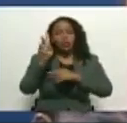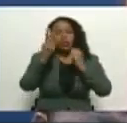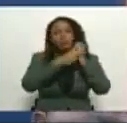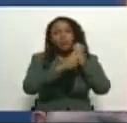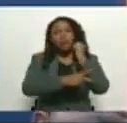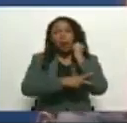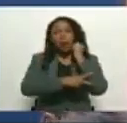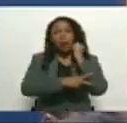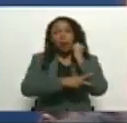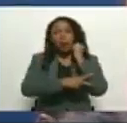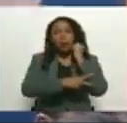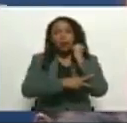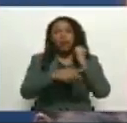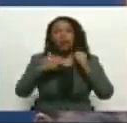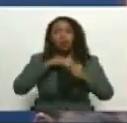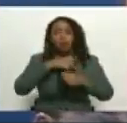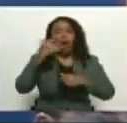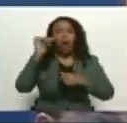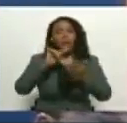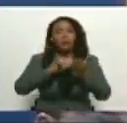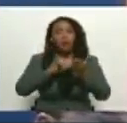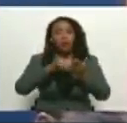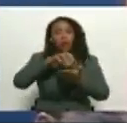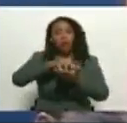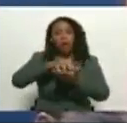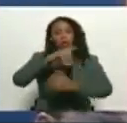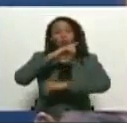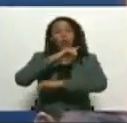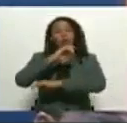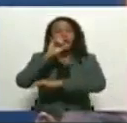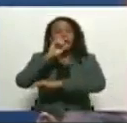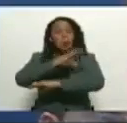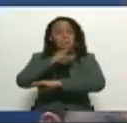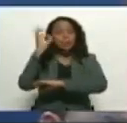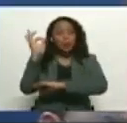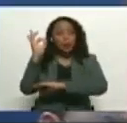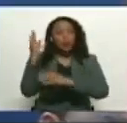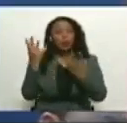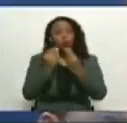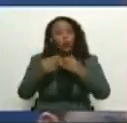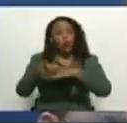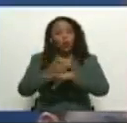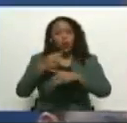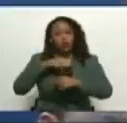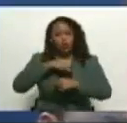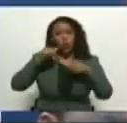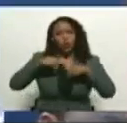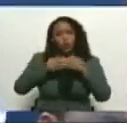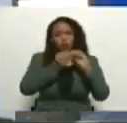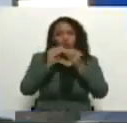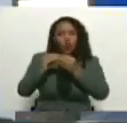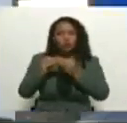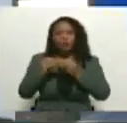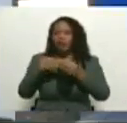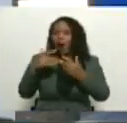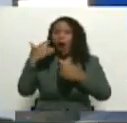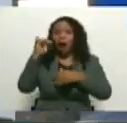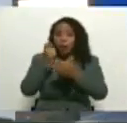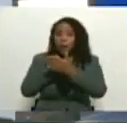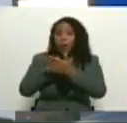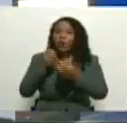Terepaima, que es una deuda que tenemos con el estado Lara y que lo estamos trabajando con el gobernador y con el alcalde. ¿Cuándo vamos a pagar esas deudas? Las deudas hay que